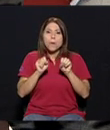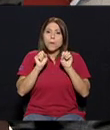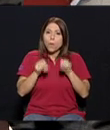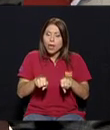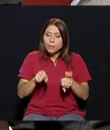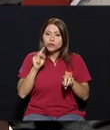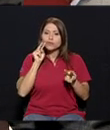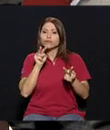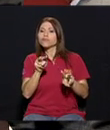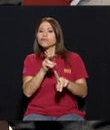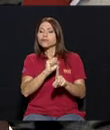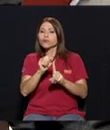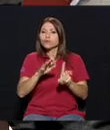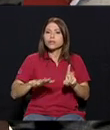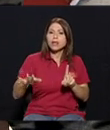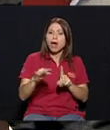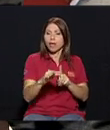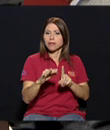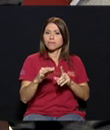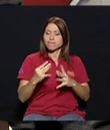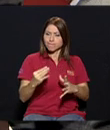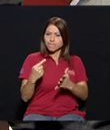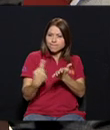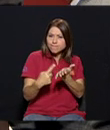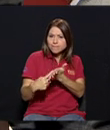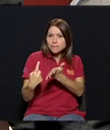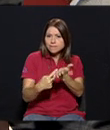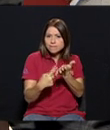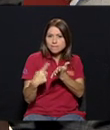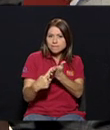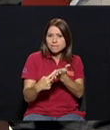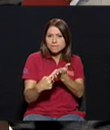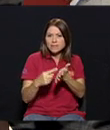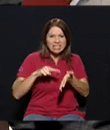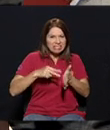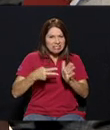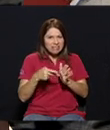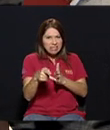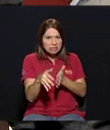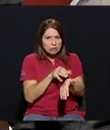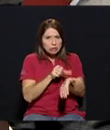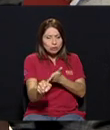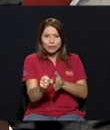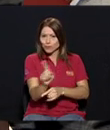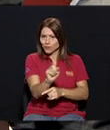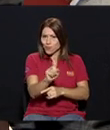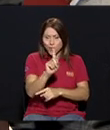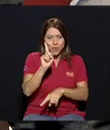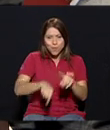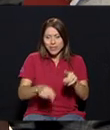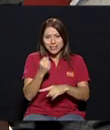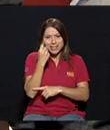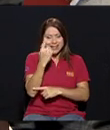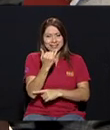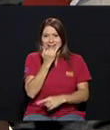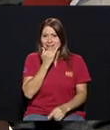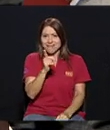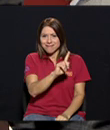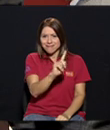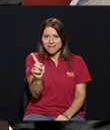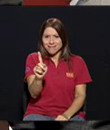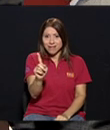hacer crítica a la sociedad. ¿Qué quiere decir esto? Esto no quiere decir, no es nada destructivo, no puede interpretarse como